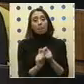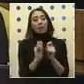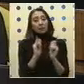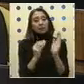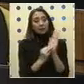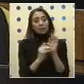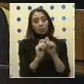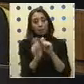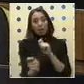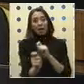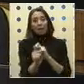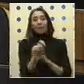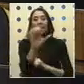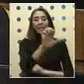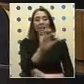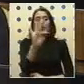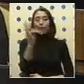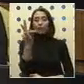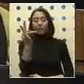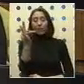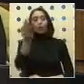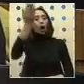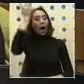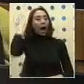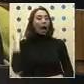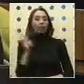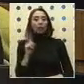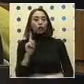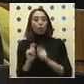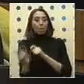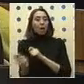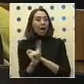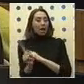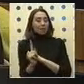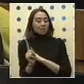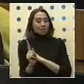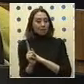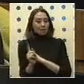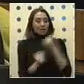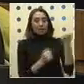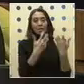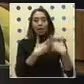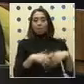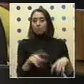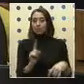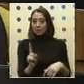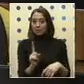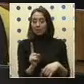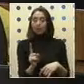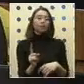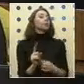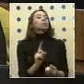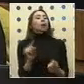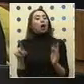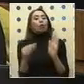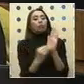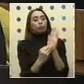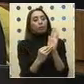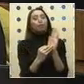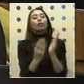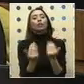los meses de enero y febrero, porque hasta ese minuto no era considerado por ninguna de las empresas. Por lo tanto, esto requiere una